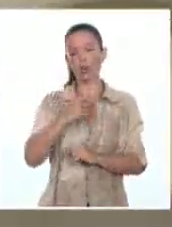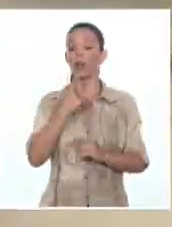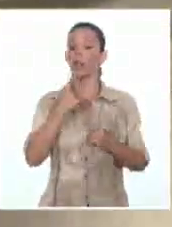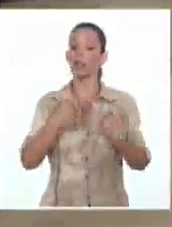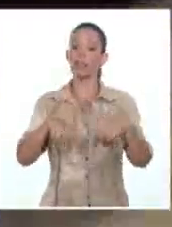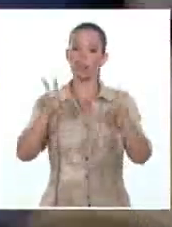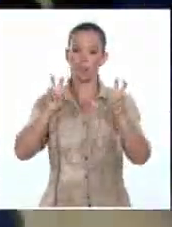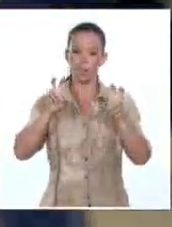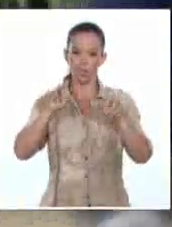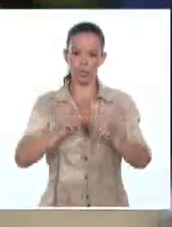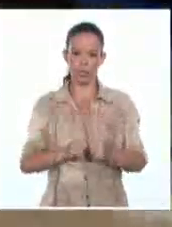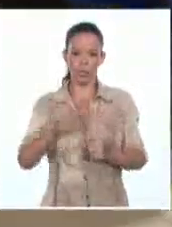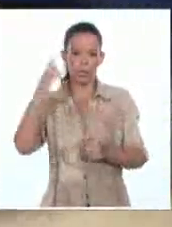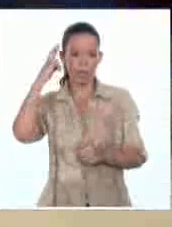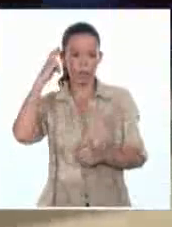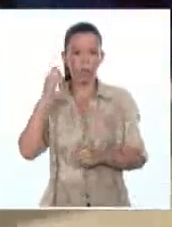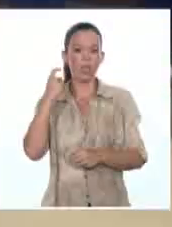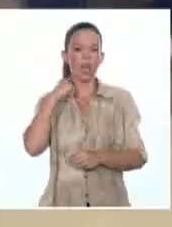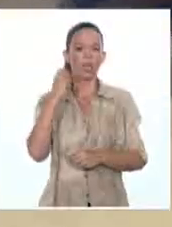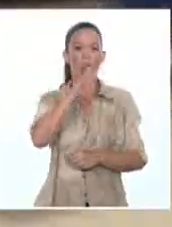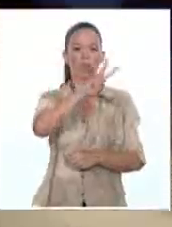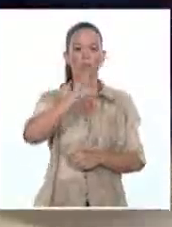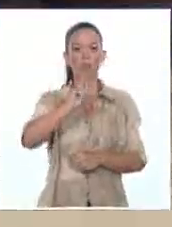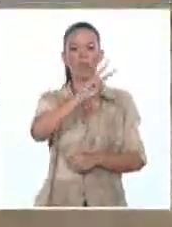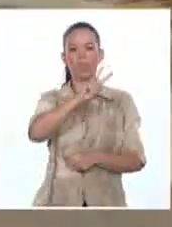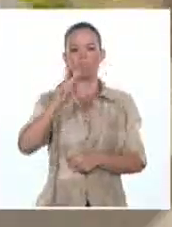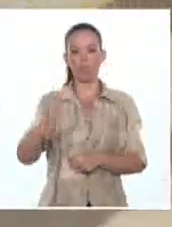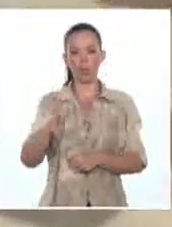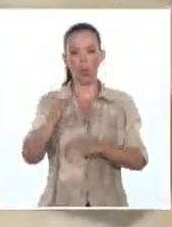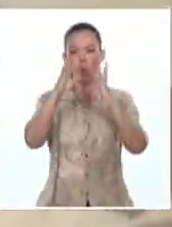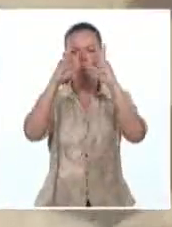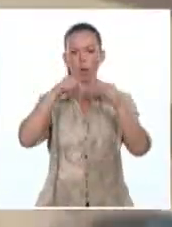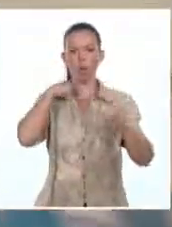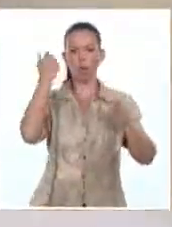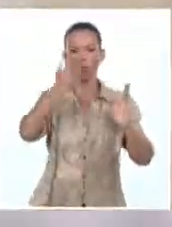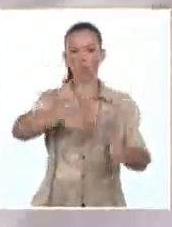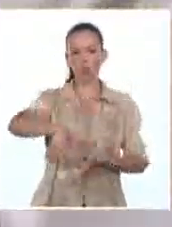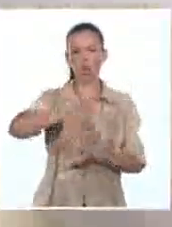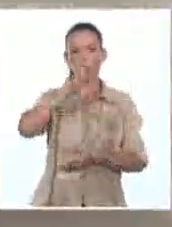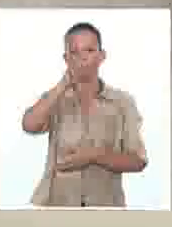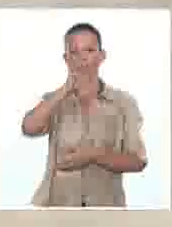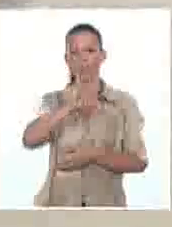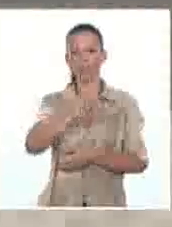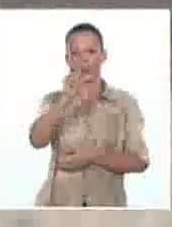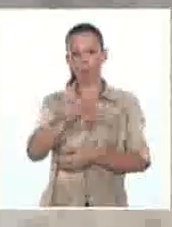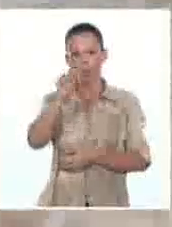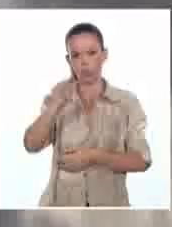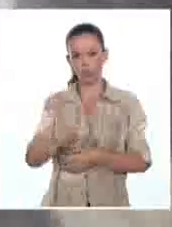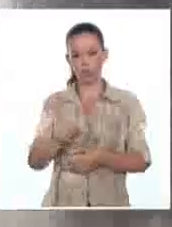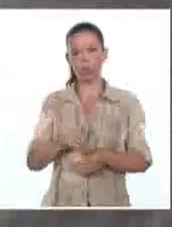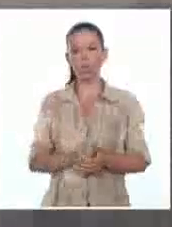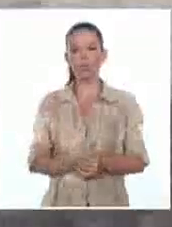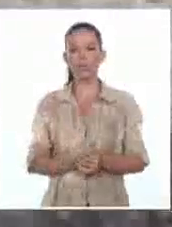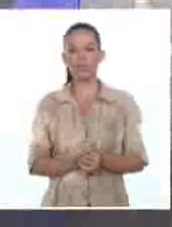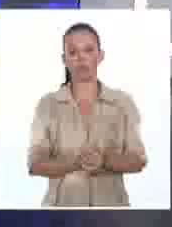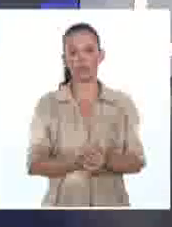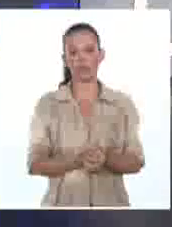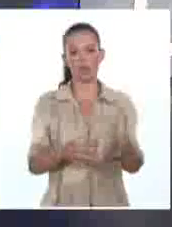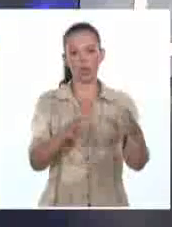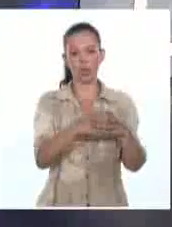dejó en 2022 un lamentable récord de homicidios de 26 personas por cada 100.000